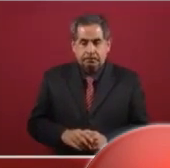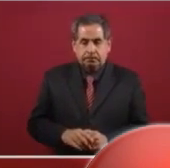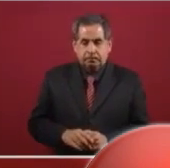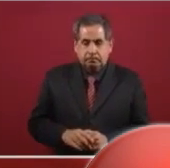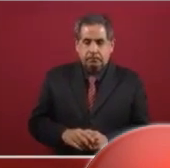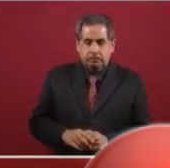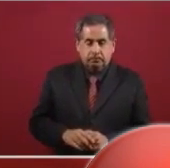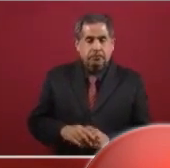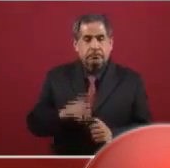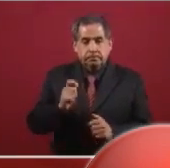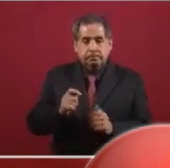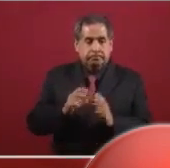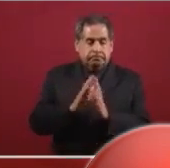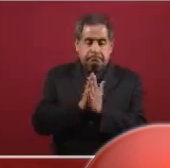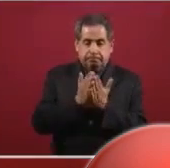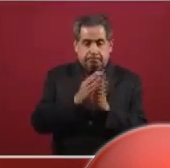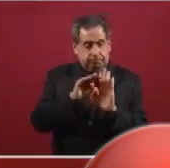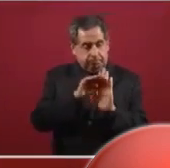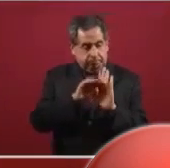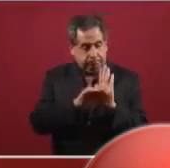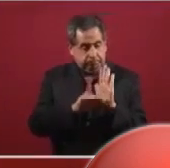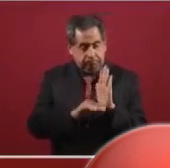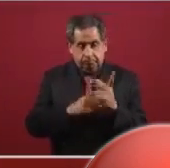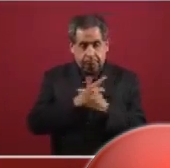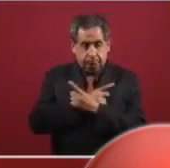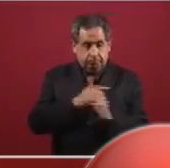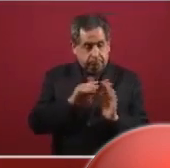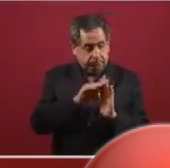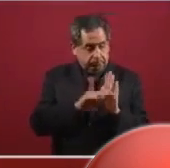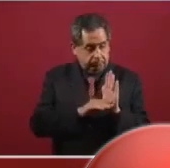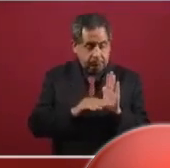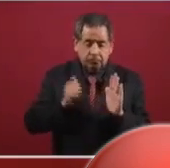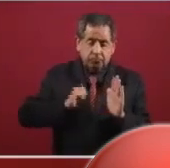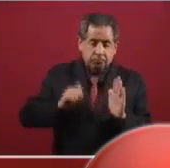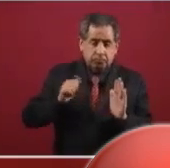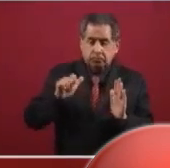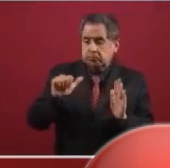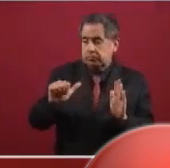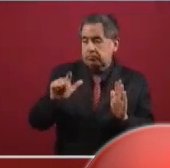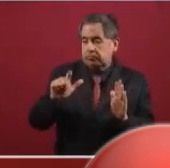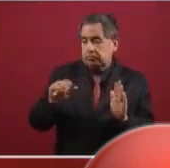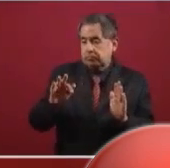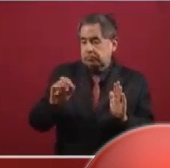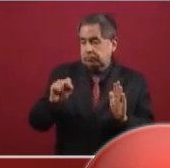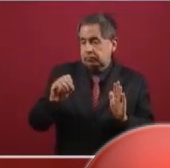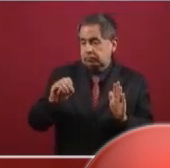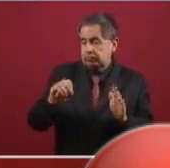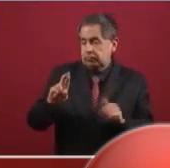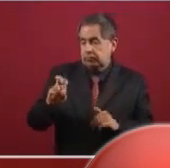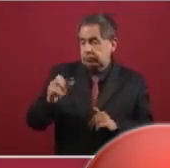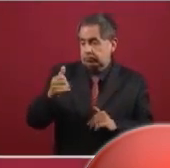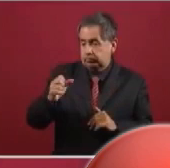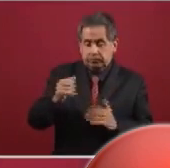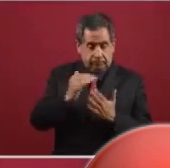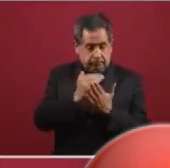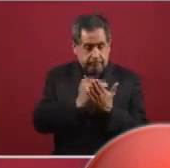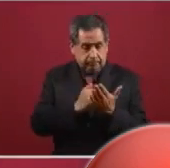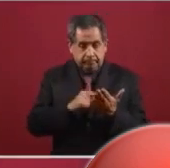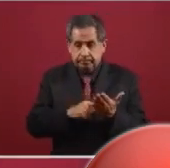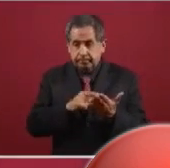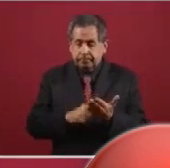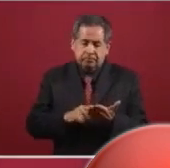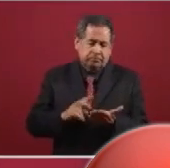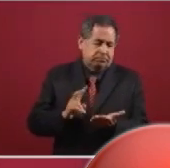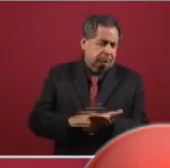La Cartilla Moral de Alfonso Reyes, repito, es un texto